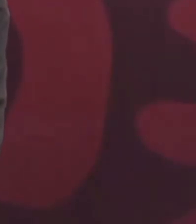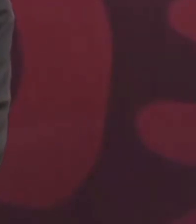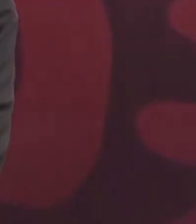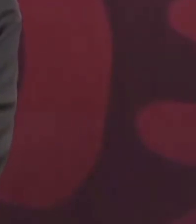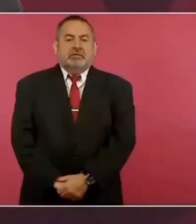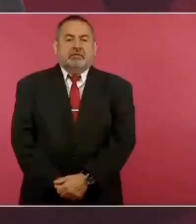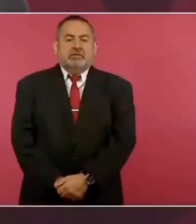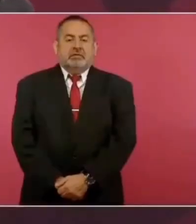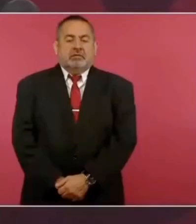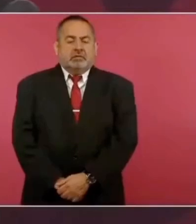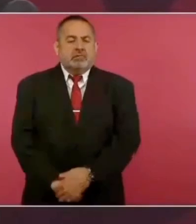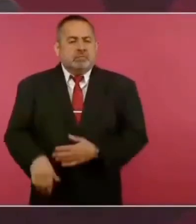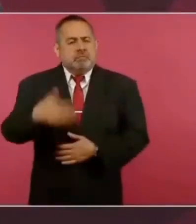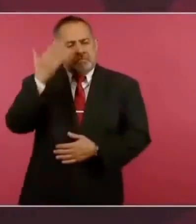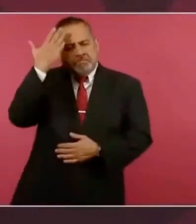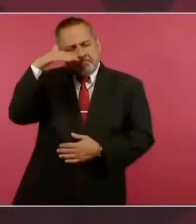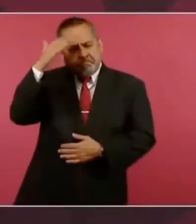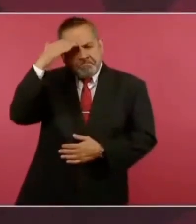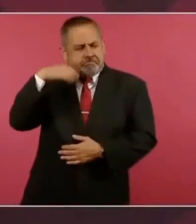detenidos.